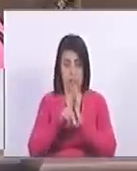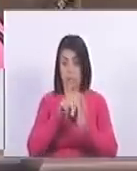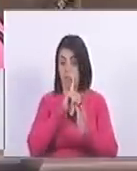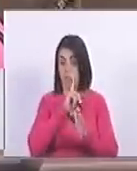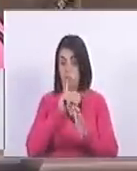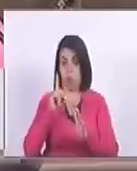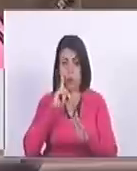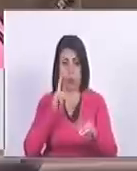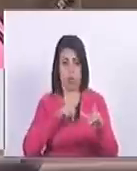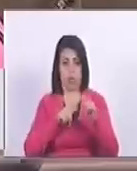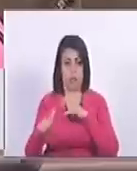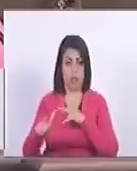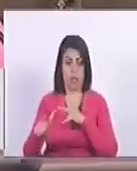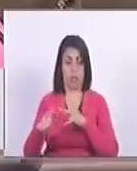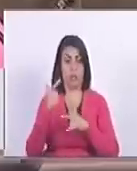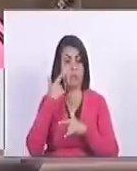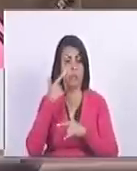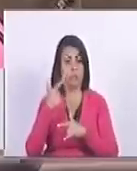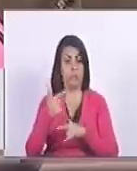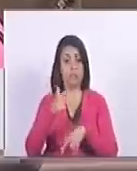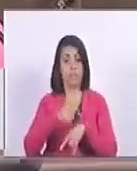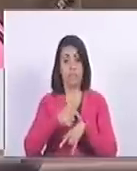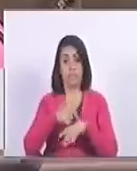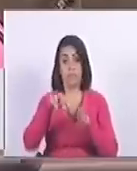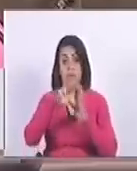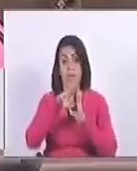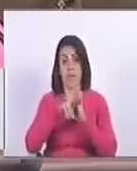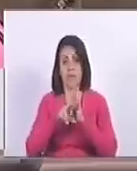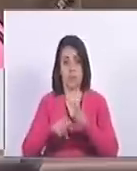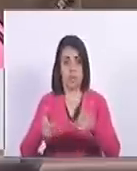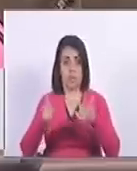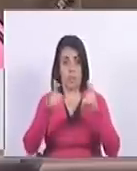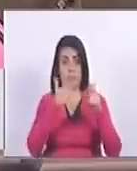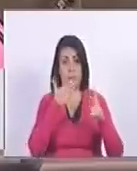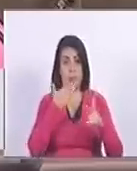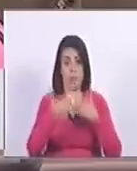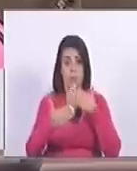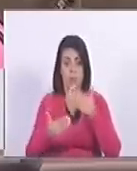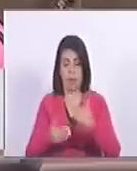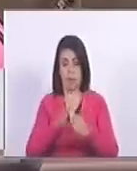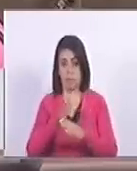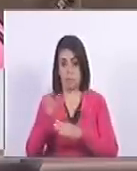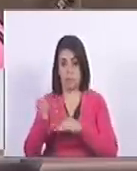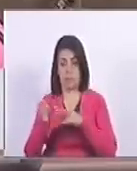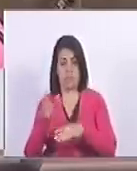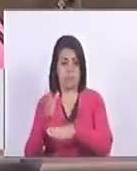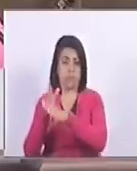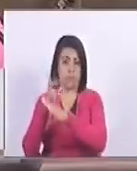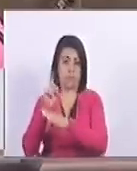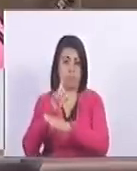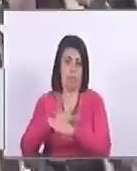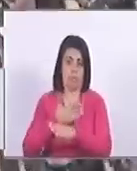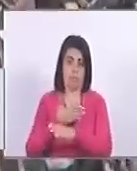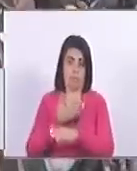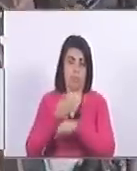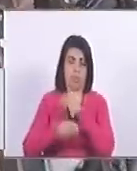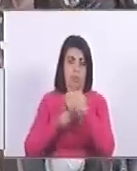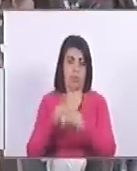identificar y disponer la supresión de requisitos y permisos que limiten, dificulten o tengan por